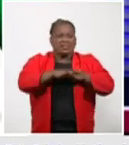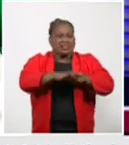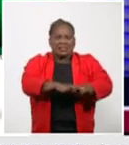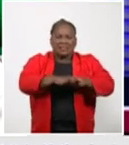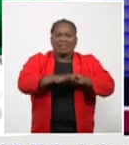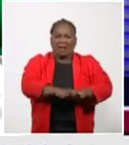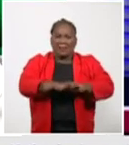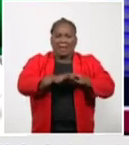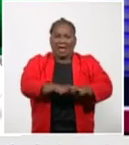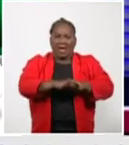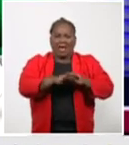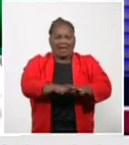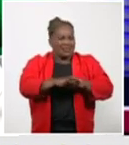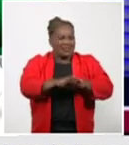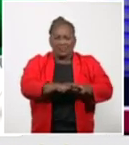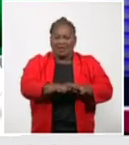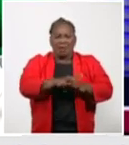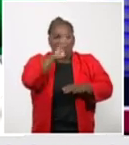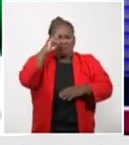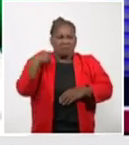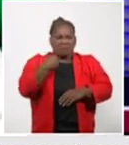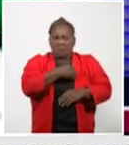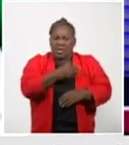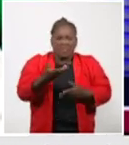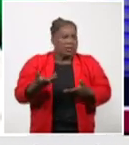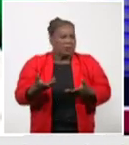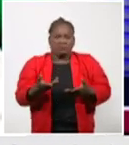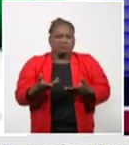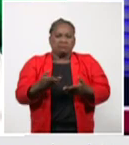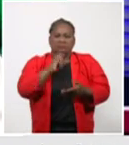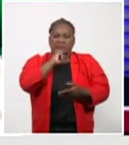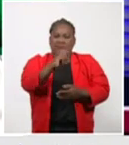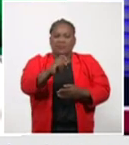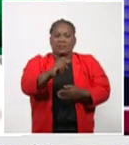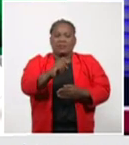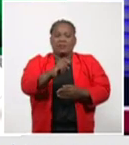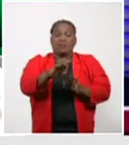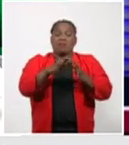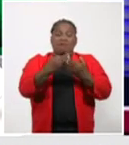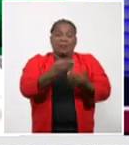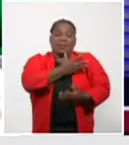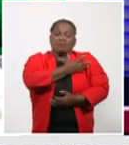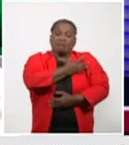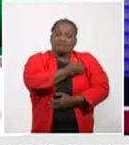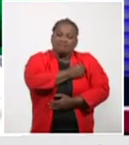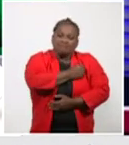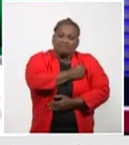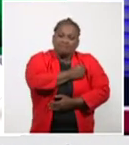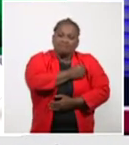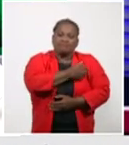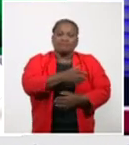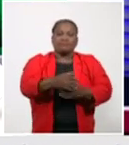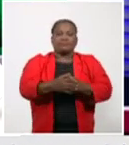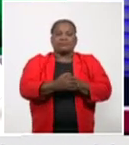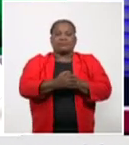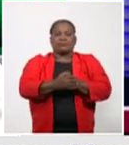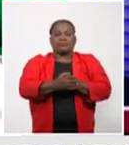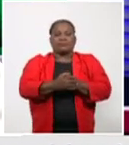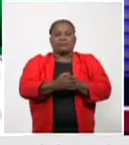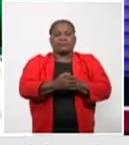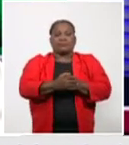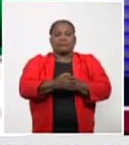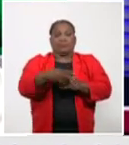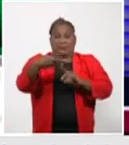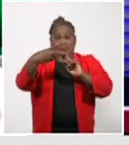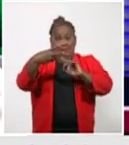su reanimación a pesar de las maniobras realizadas. Nuestras condolencias a familiares y amistades. La otra